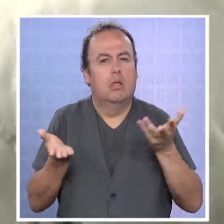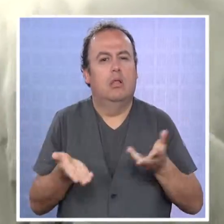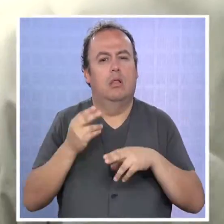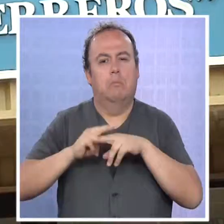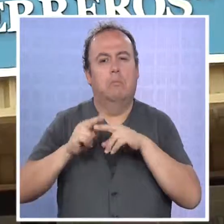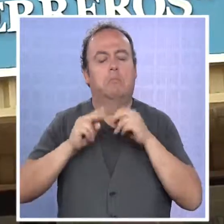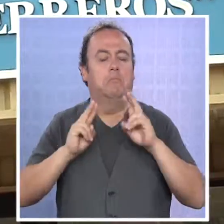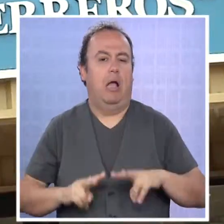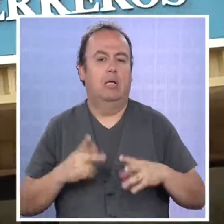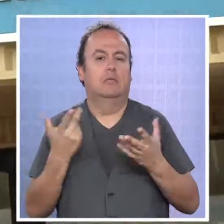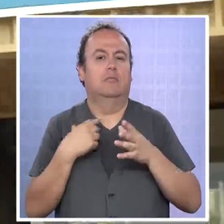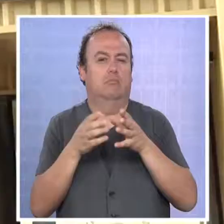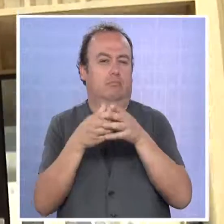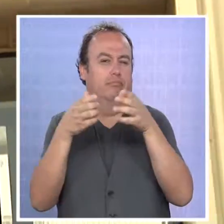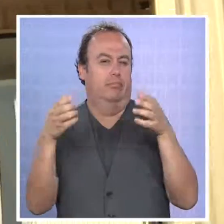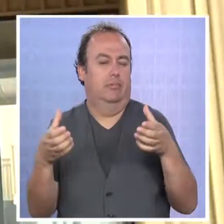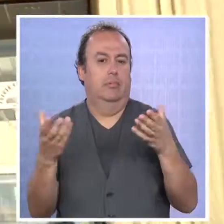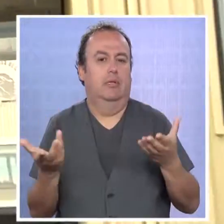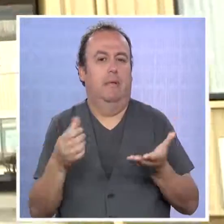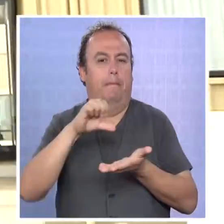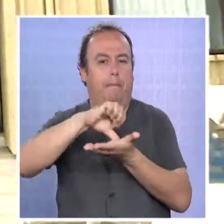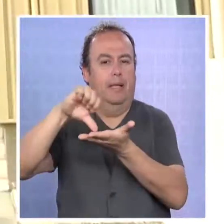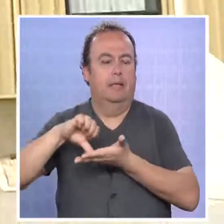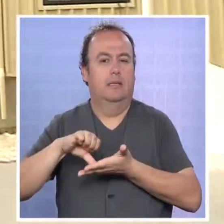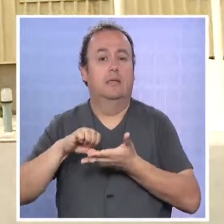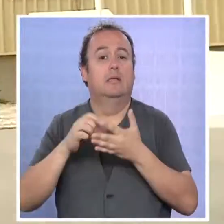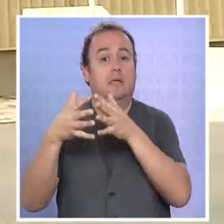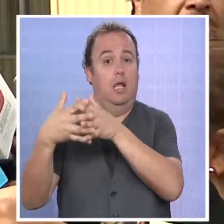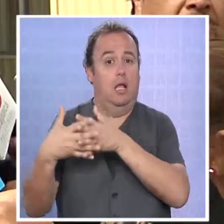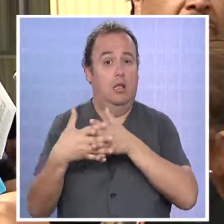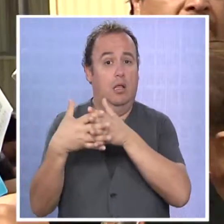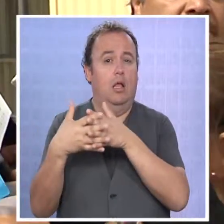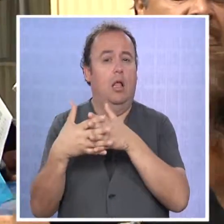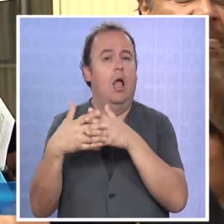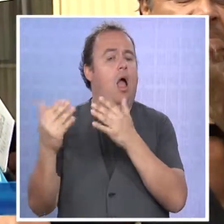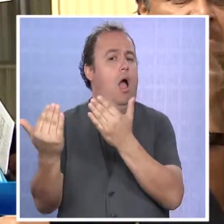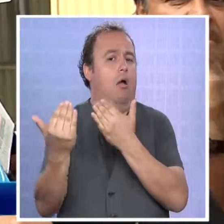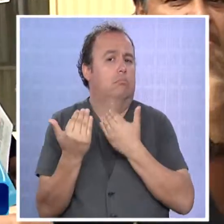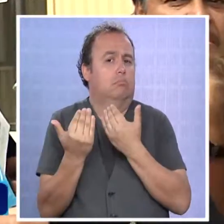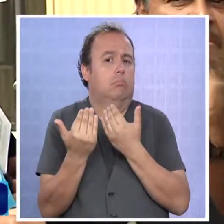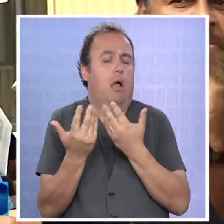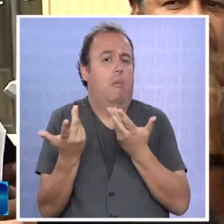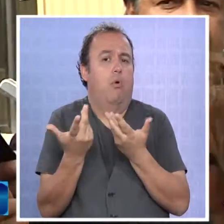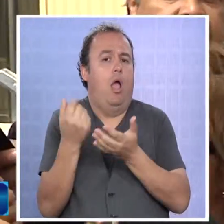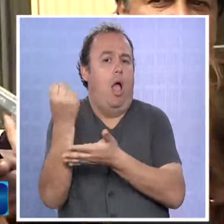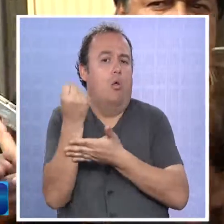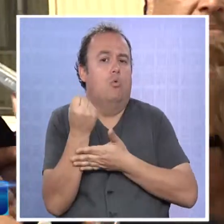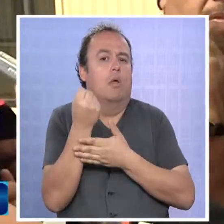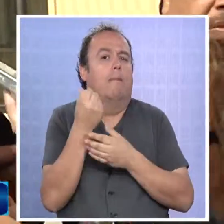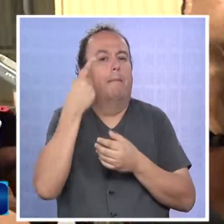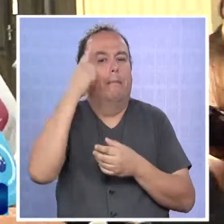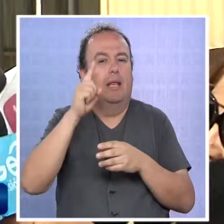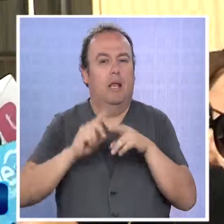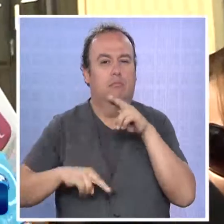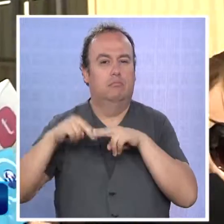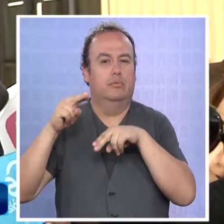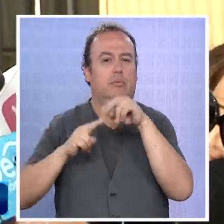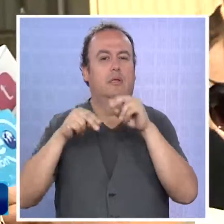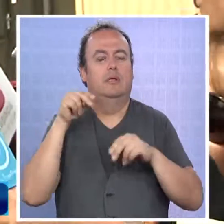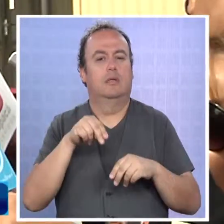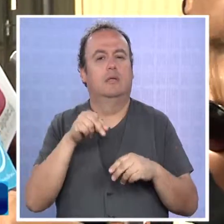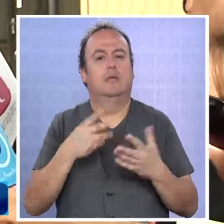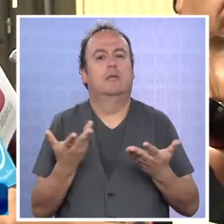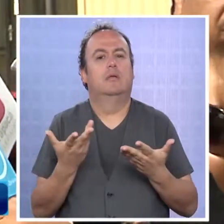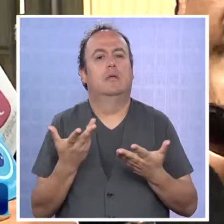multinacionales. Los Estados Unidos lo único que hicieron fue prestar ayuda para construir unas instalaciones. Y esas instalaciones se utilizan